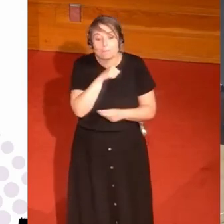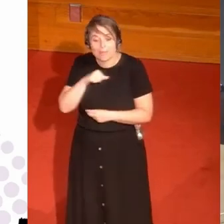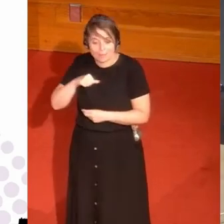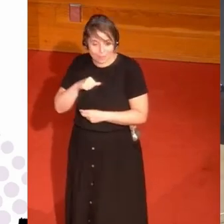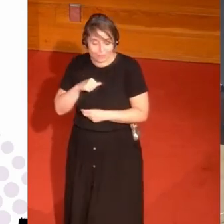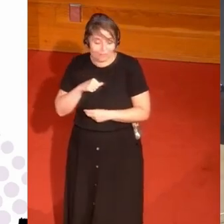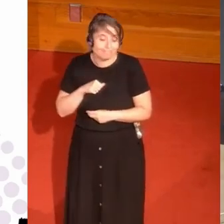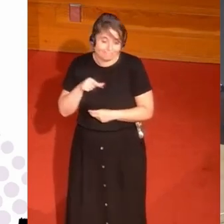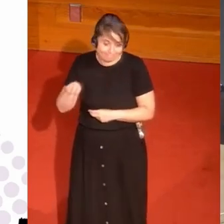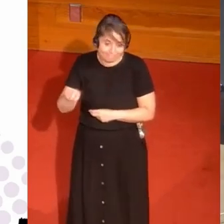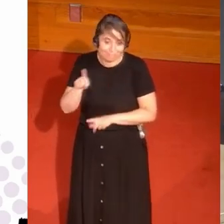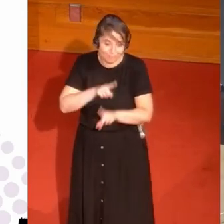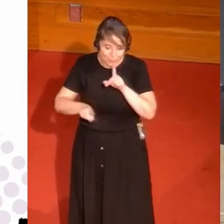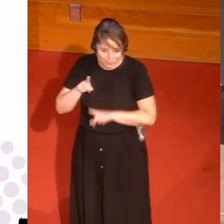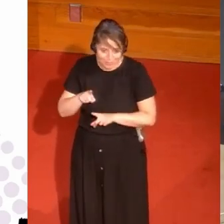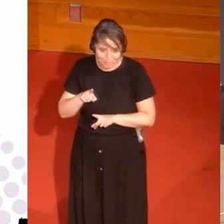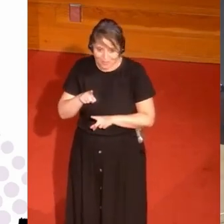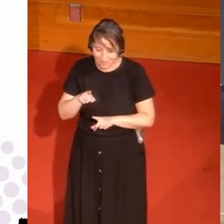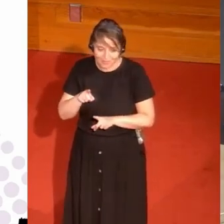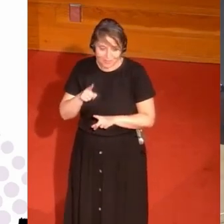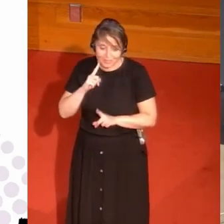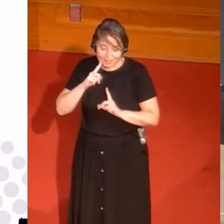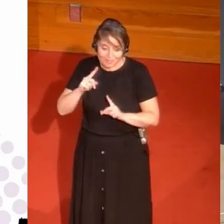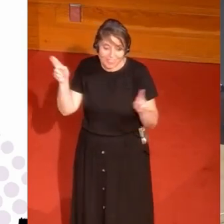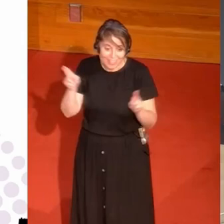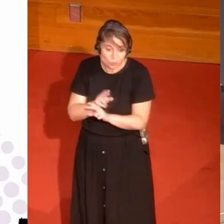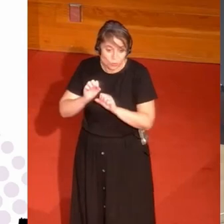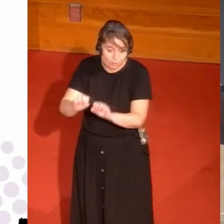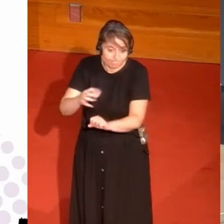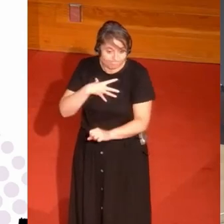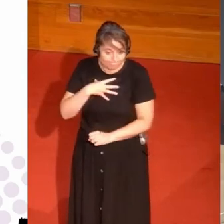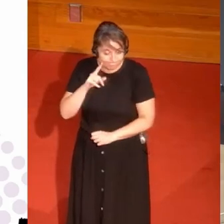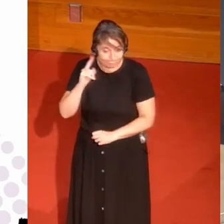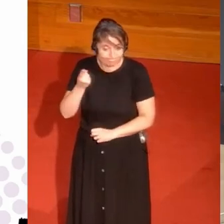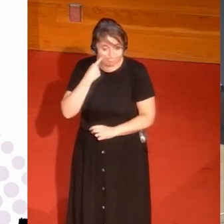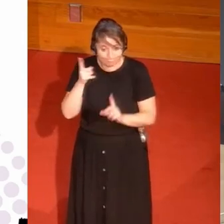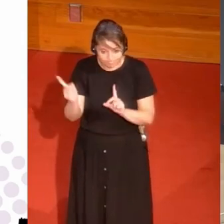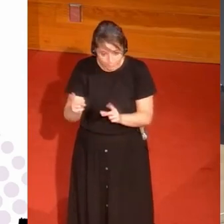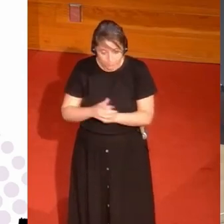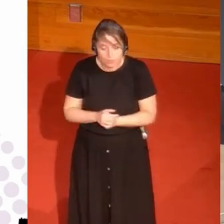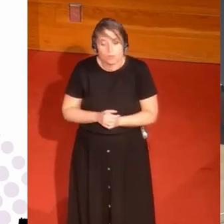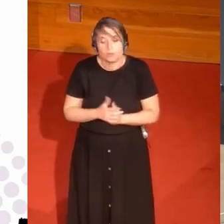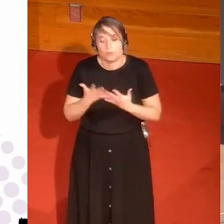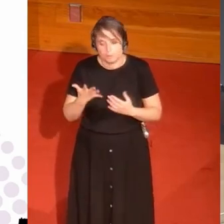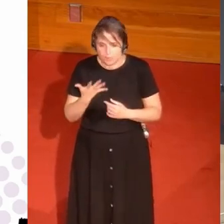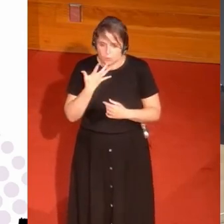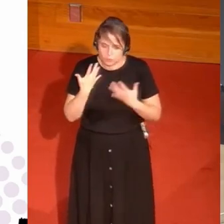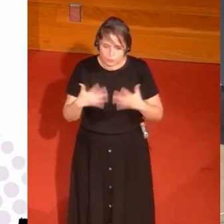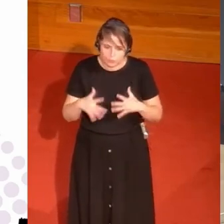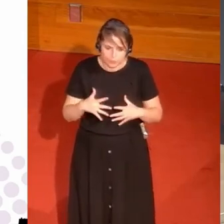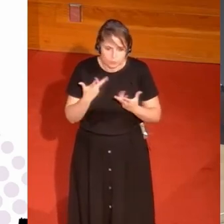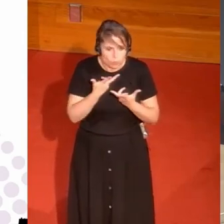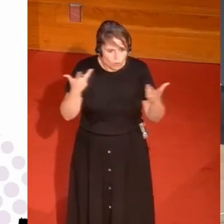desgraciadamente no tenemos acceso a estos casos de censura cuando cuando se dan pero desde luego que es muy